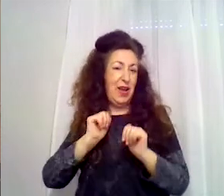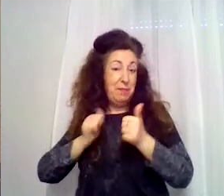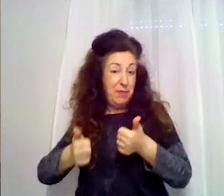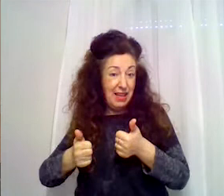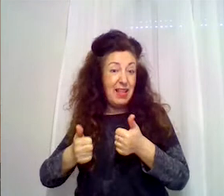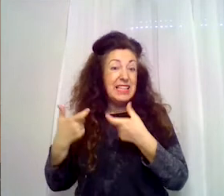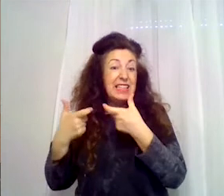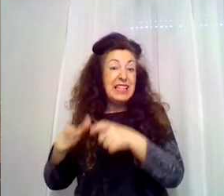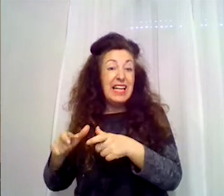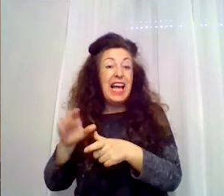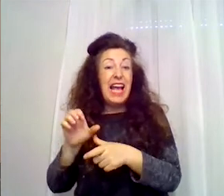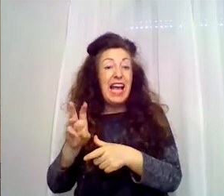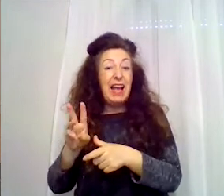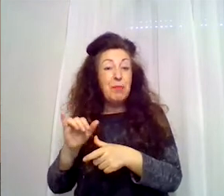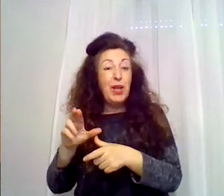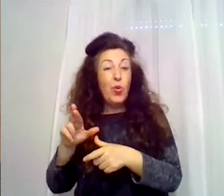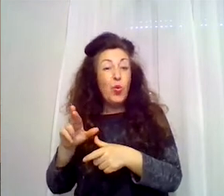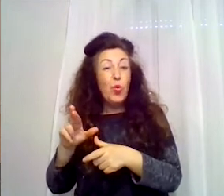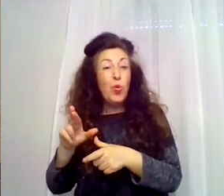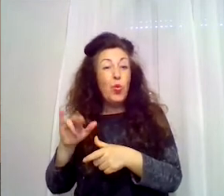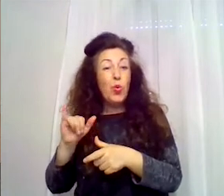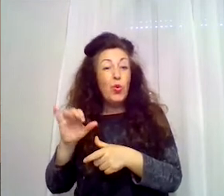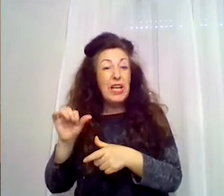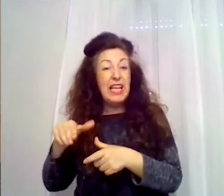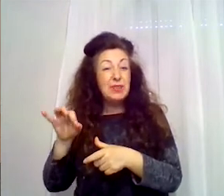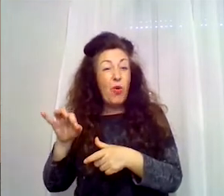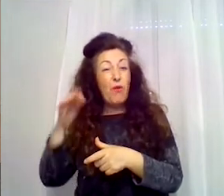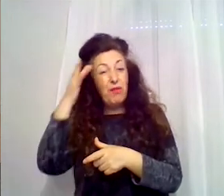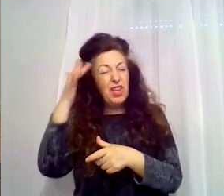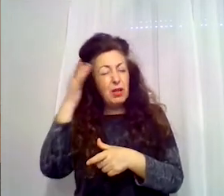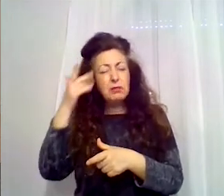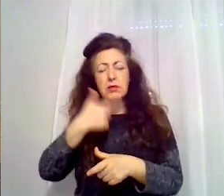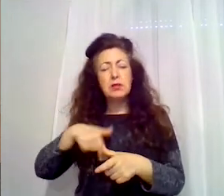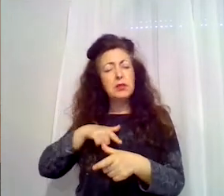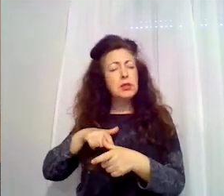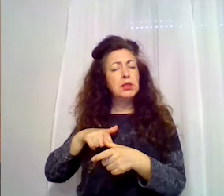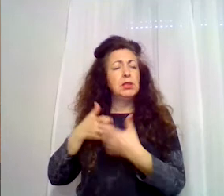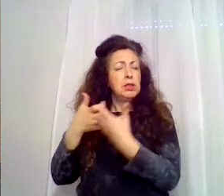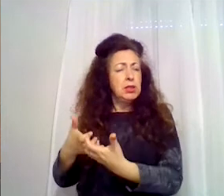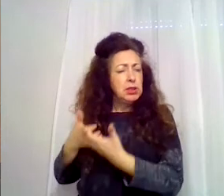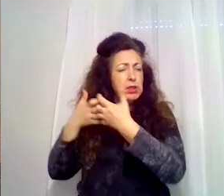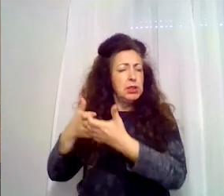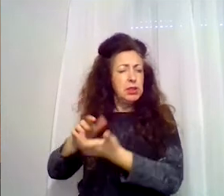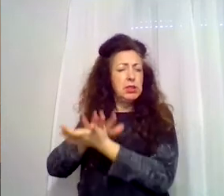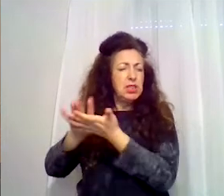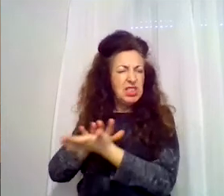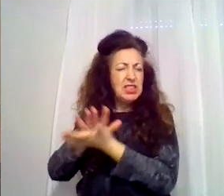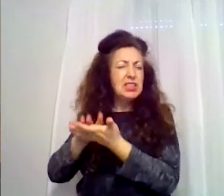no hacía falta que fueran ateos. En su gran mayoría eran seguidores de la filosofía de Epicuro. La filosofía de